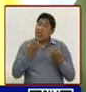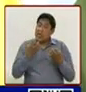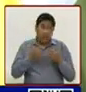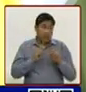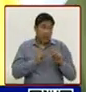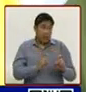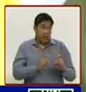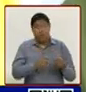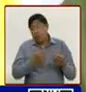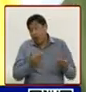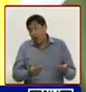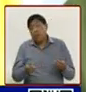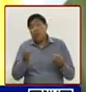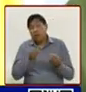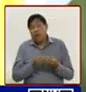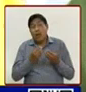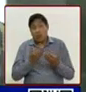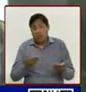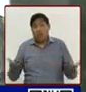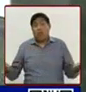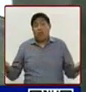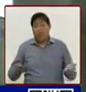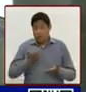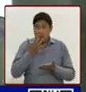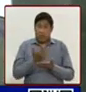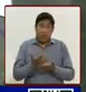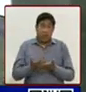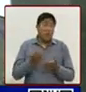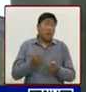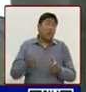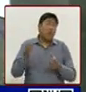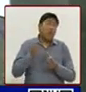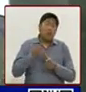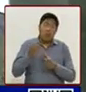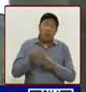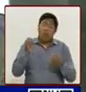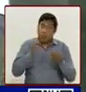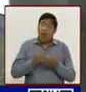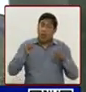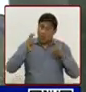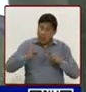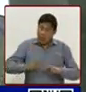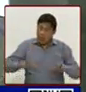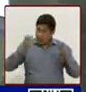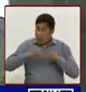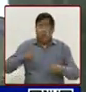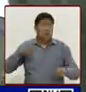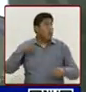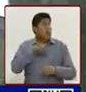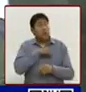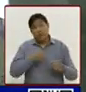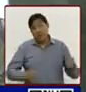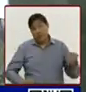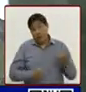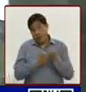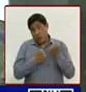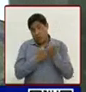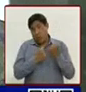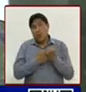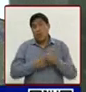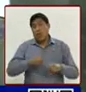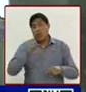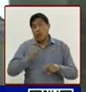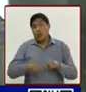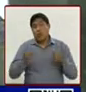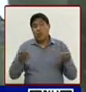debe ser porque existen más elementos probatorios o más indicios que investigar, y nosotros apoyamos esa noción que no se